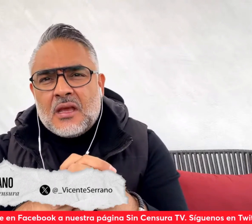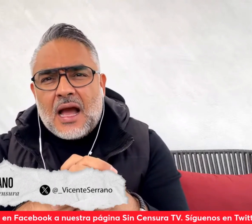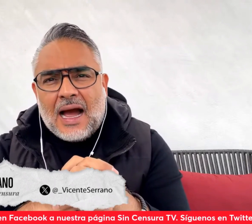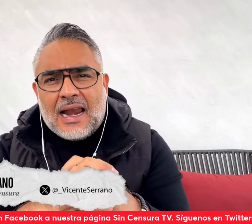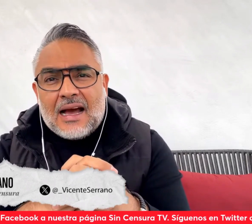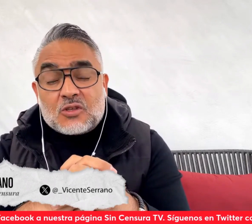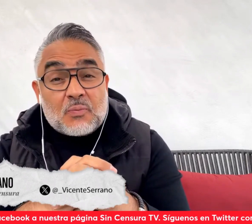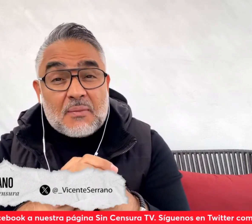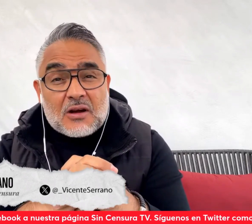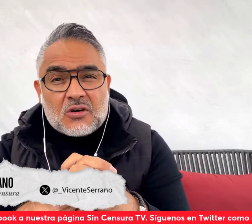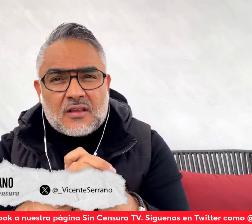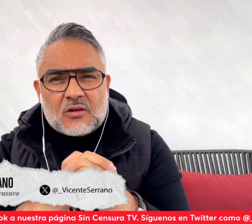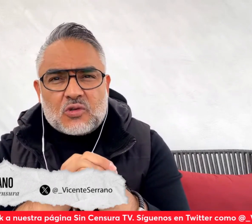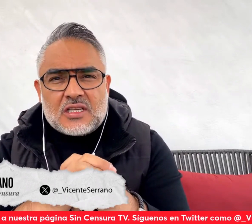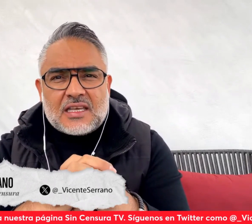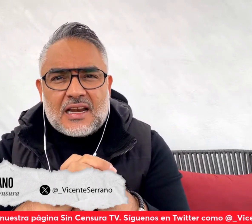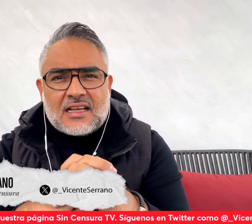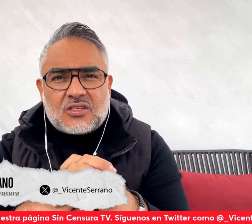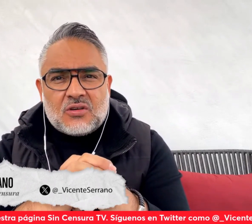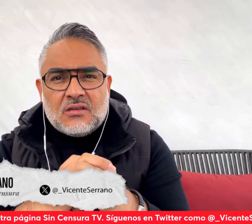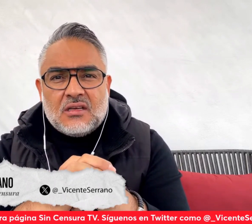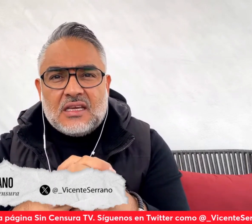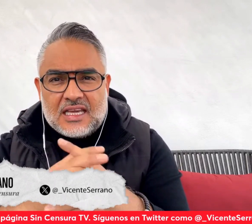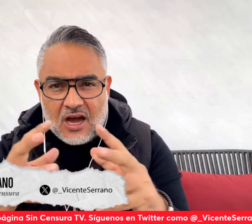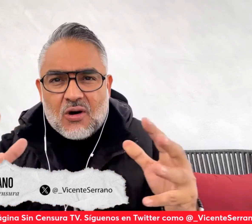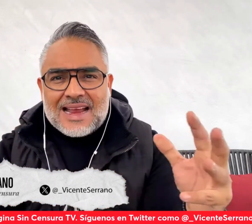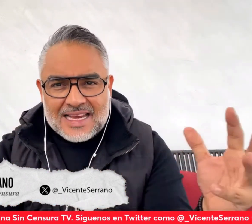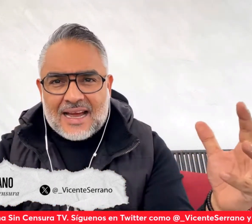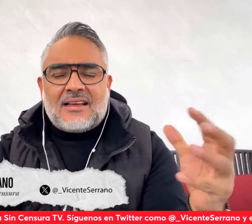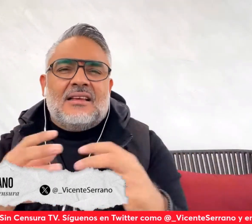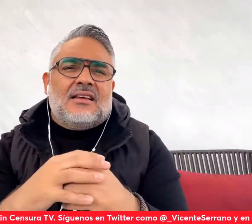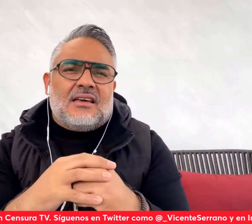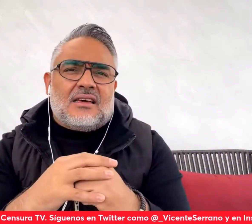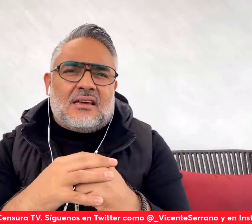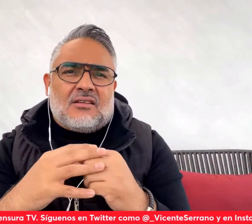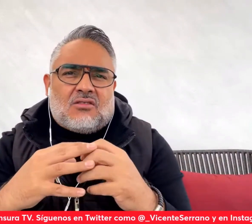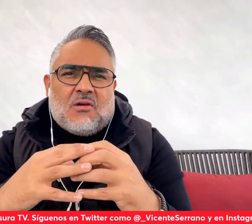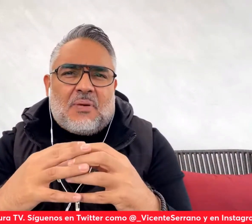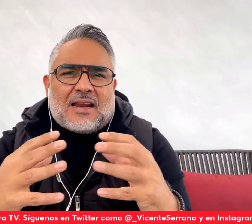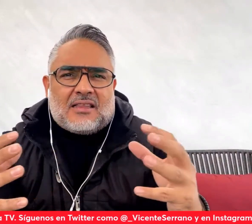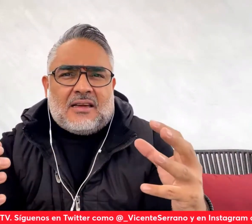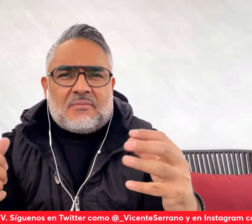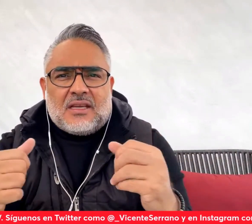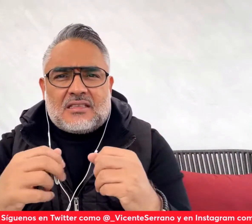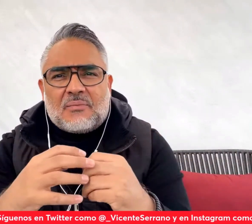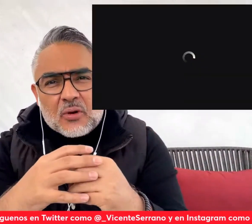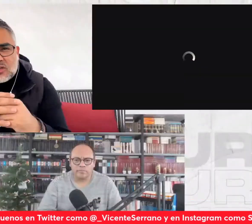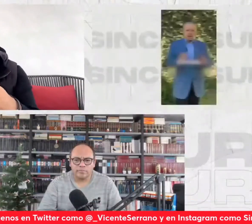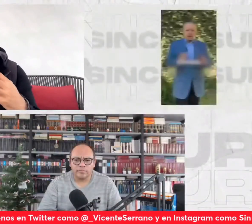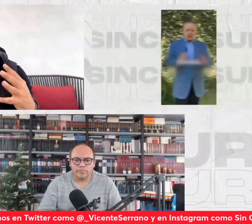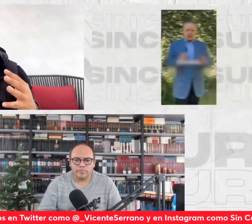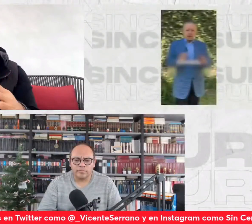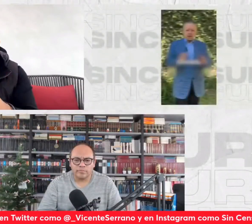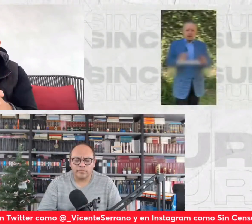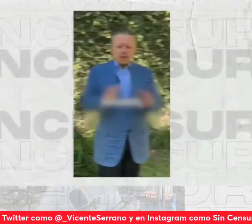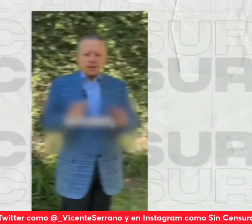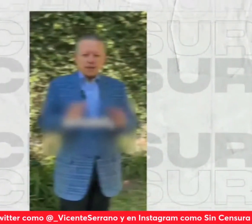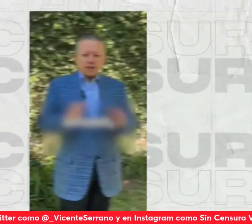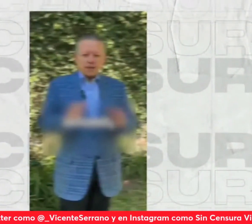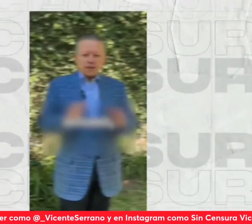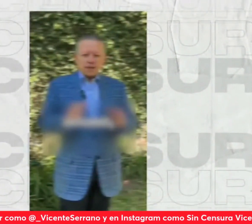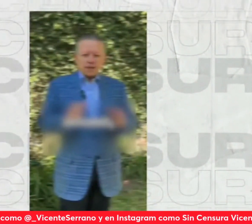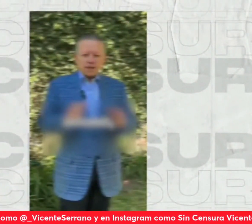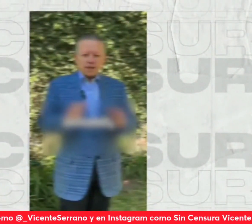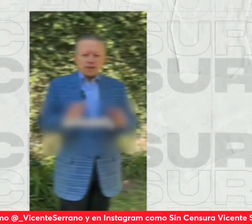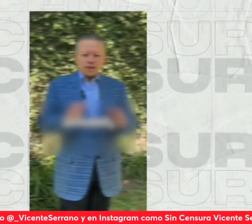recientemente a la Suprema Corte de Justicia de la Nación y ahora ya, como parte de este proceso de